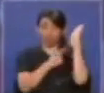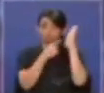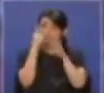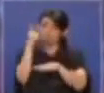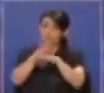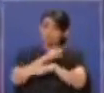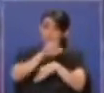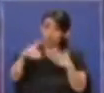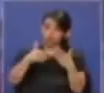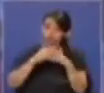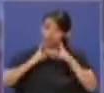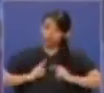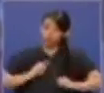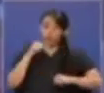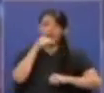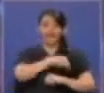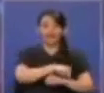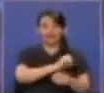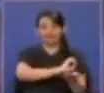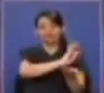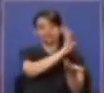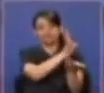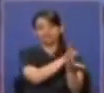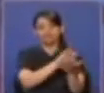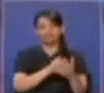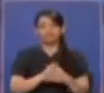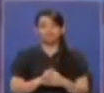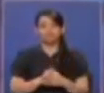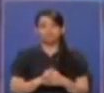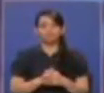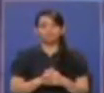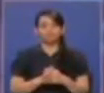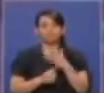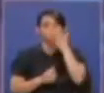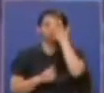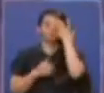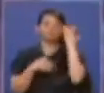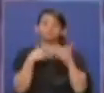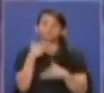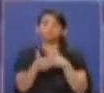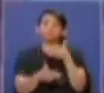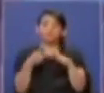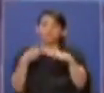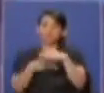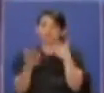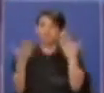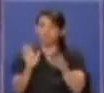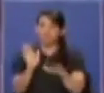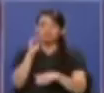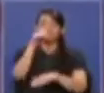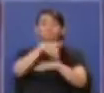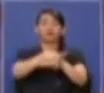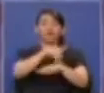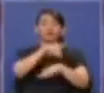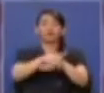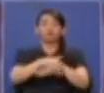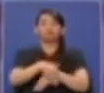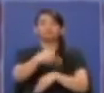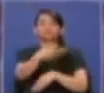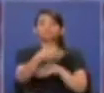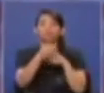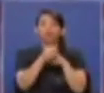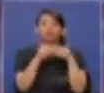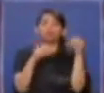nació aquí en Manabí, que nació en Montecristi. En horas de la tarde, luego de la inauguración, de ahí nos fuimos a las oficinas